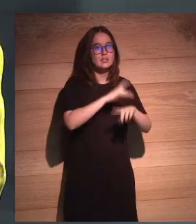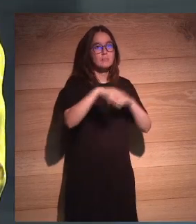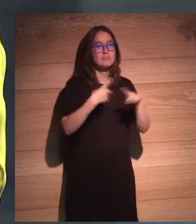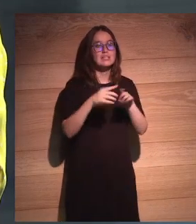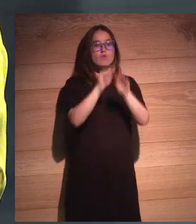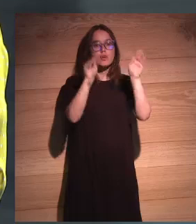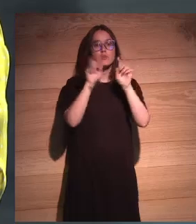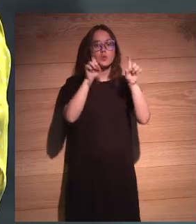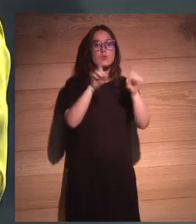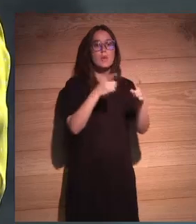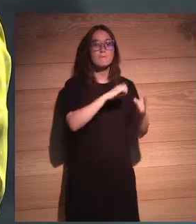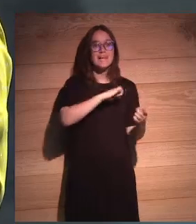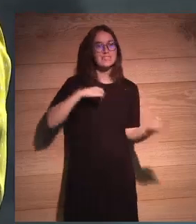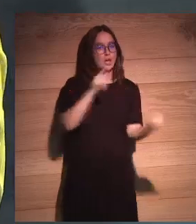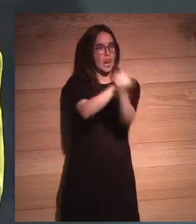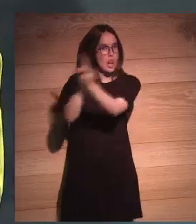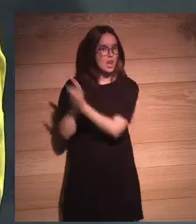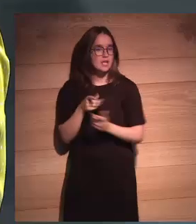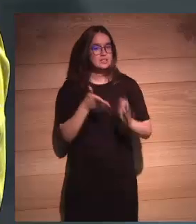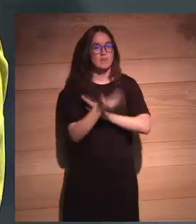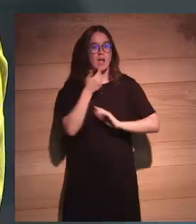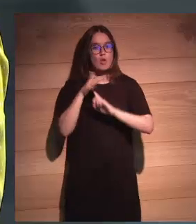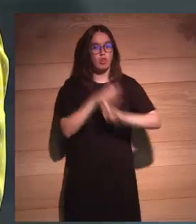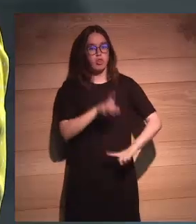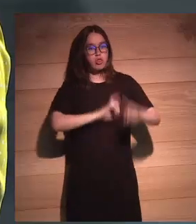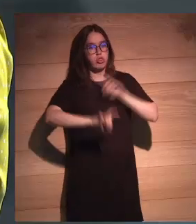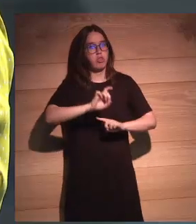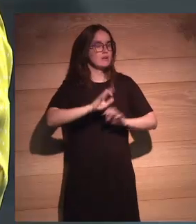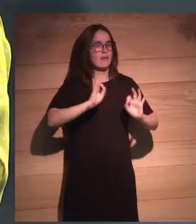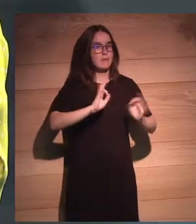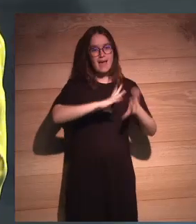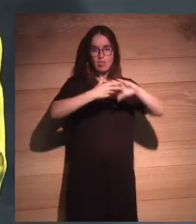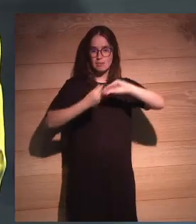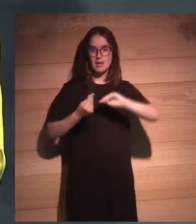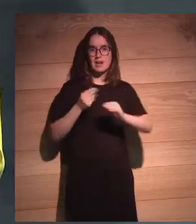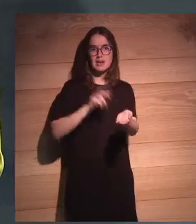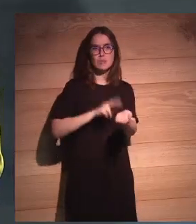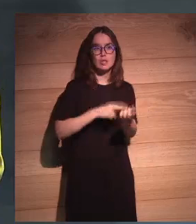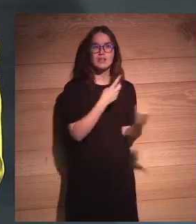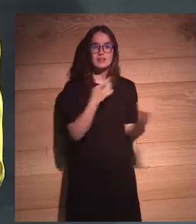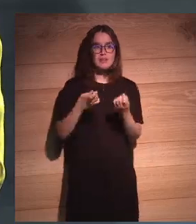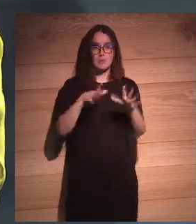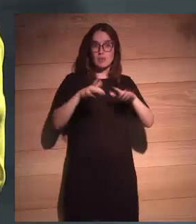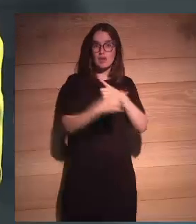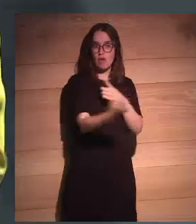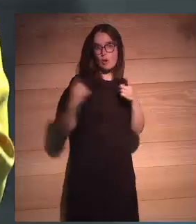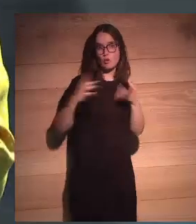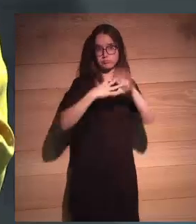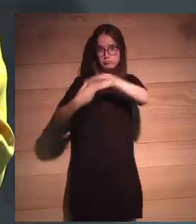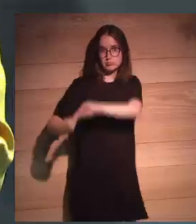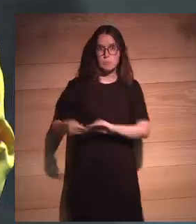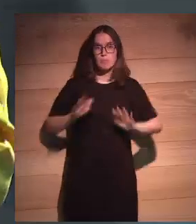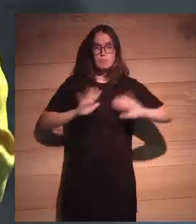la formación y la educación de forma que no deje a nadie atrás y se adapte a las necesidades y los ritmos de aprendizaje de cada uno. Sin